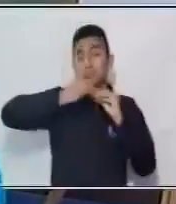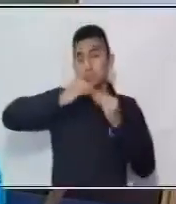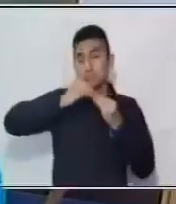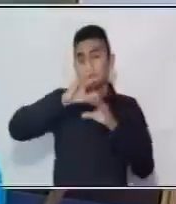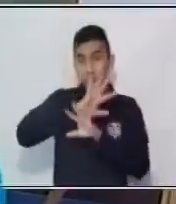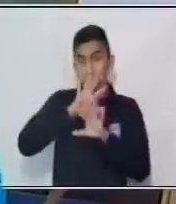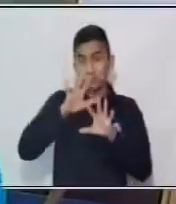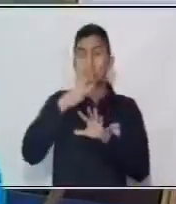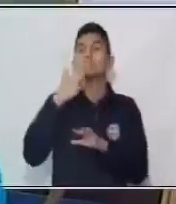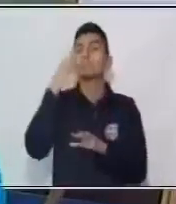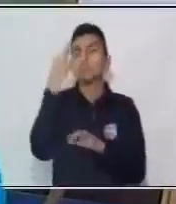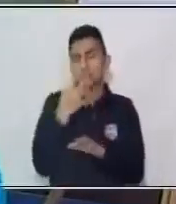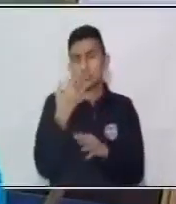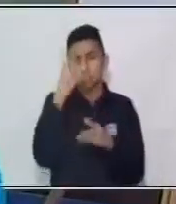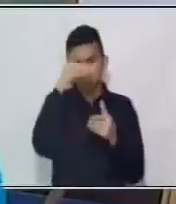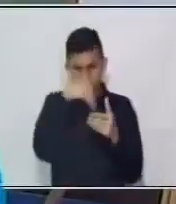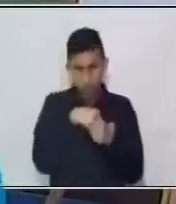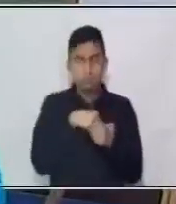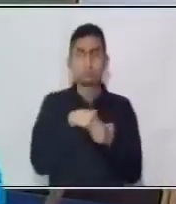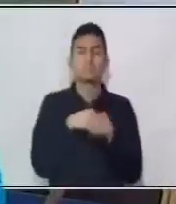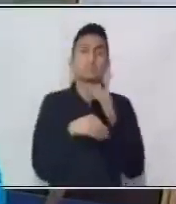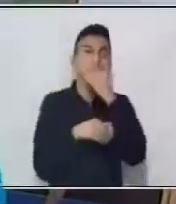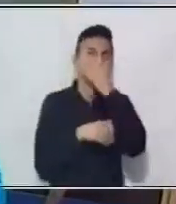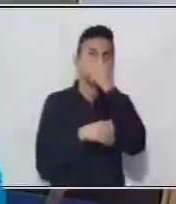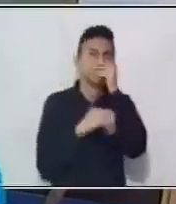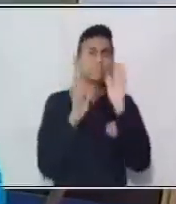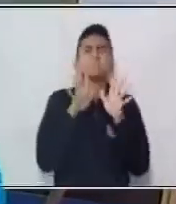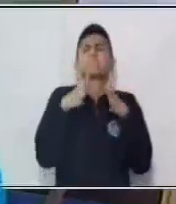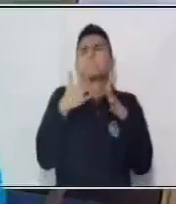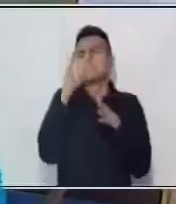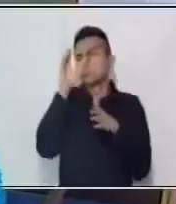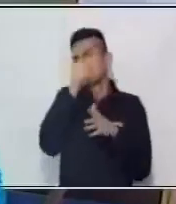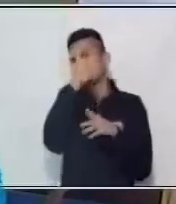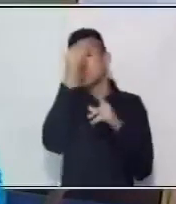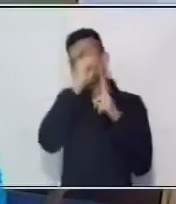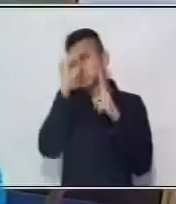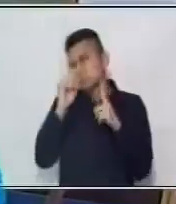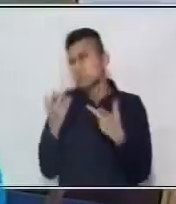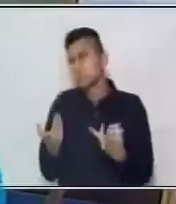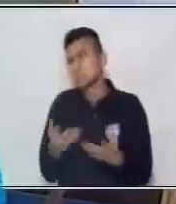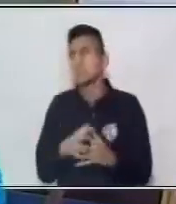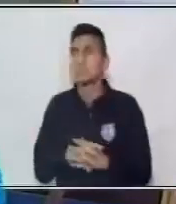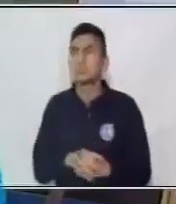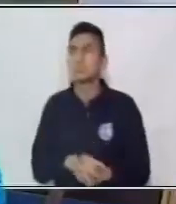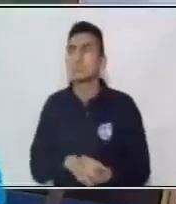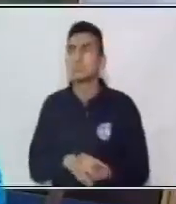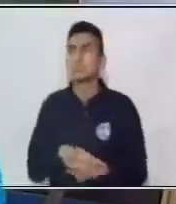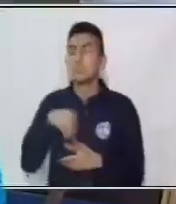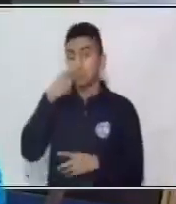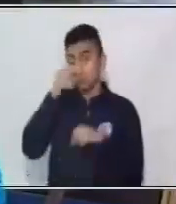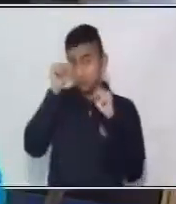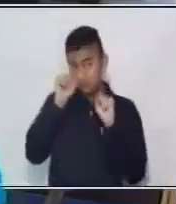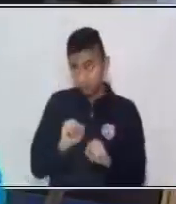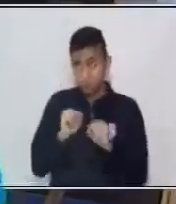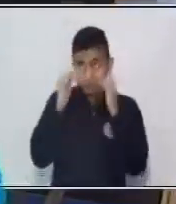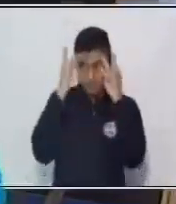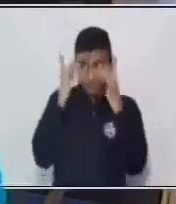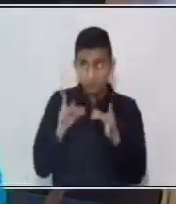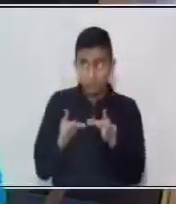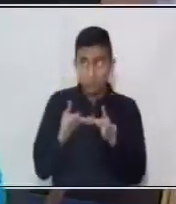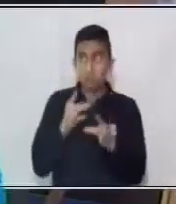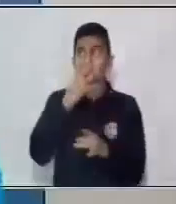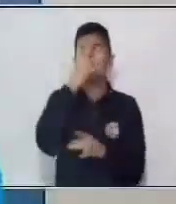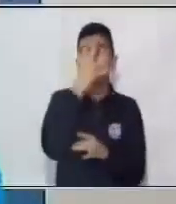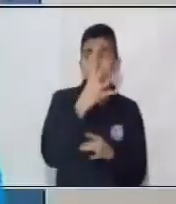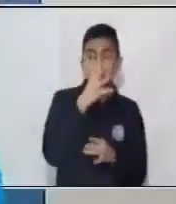hace verdadera esa operación. ¿Qué otra forma hay para encontrar los múltiplos? Podemos tomar el